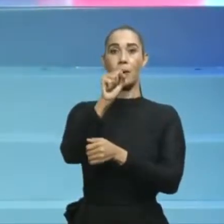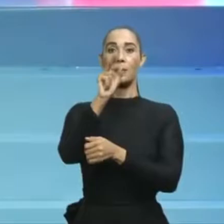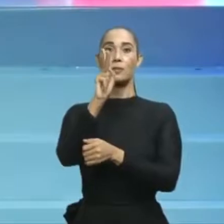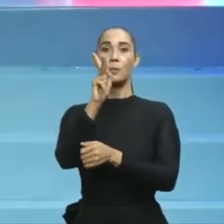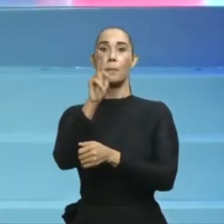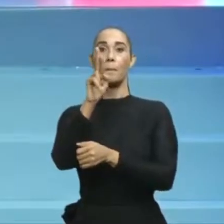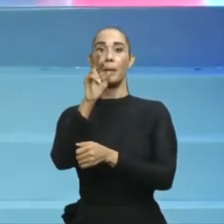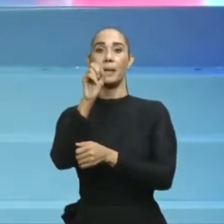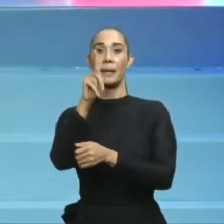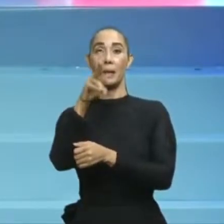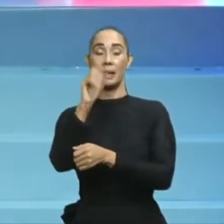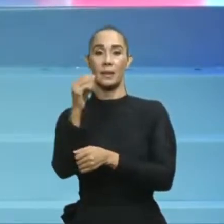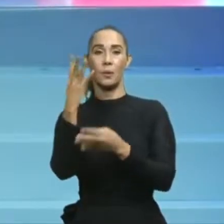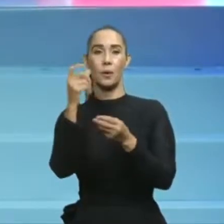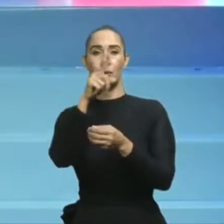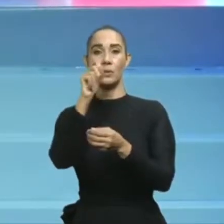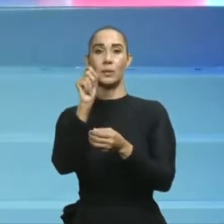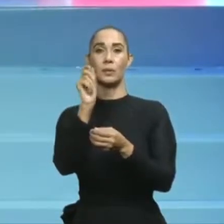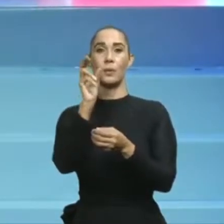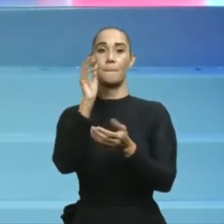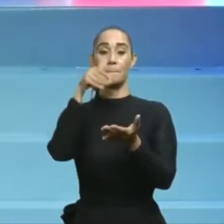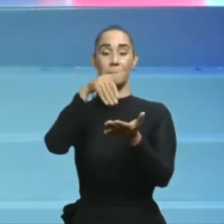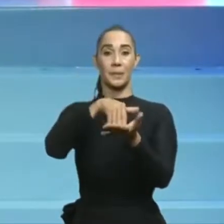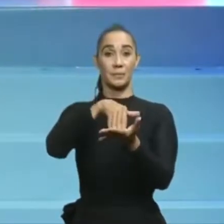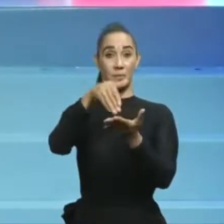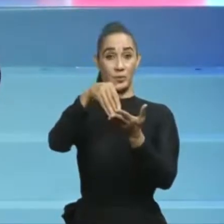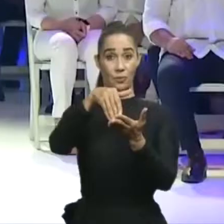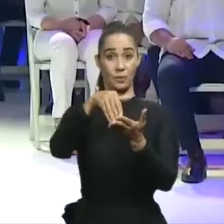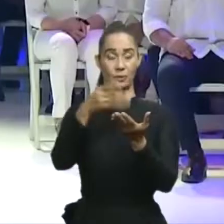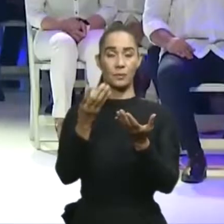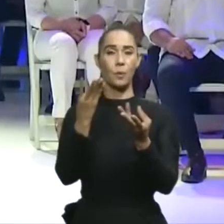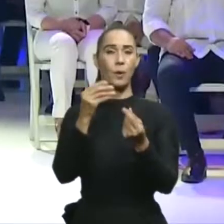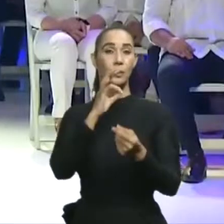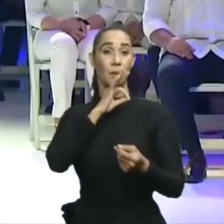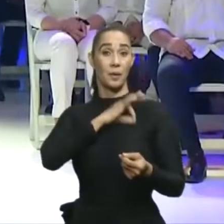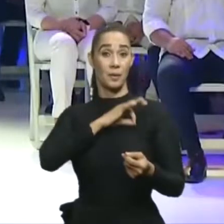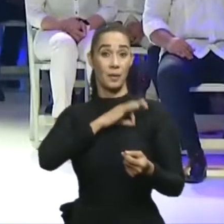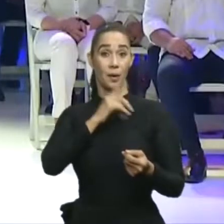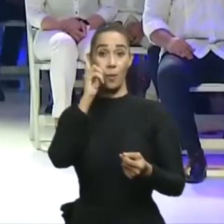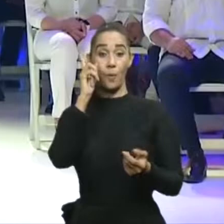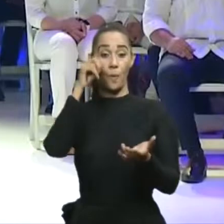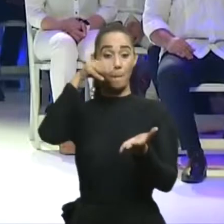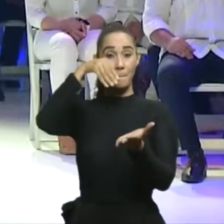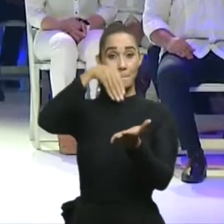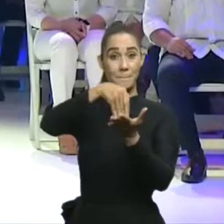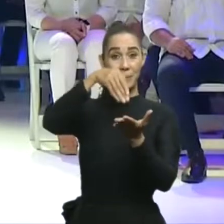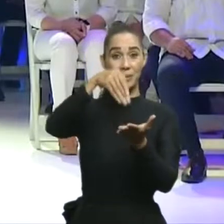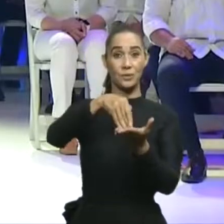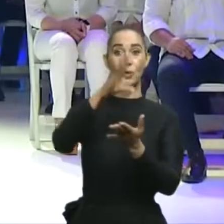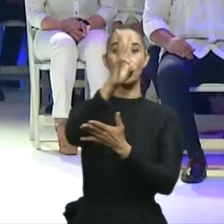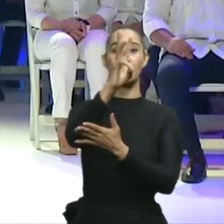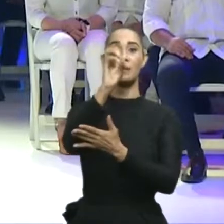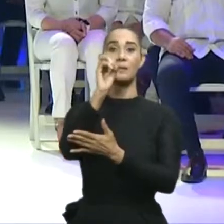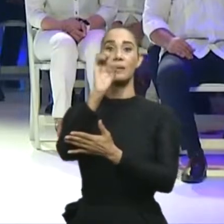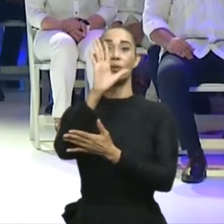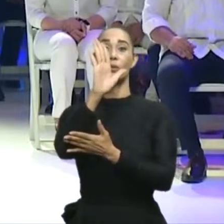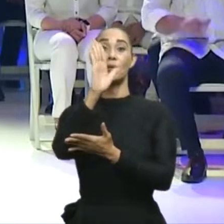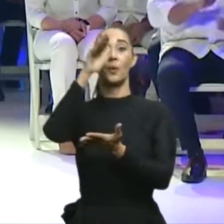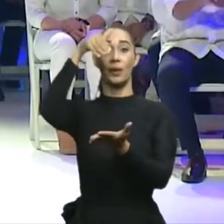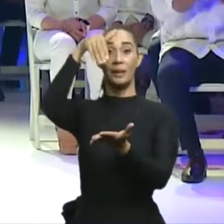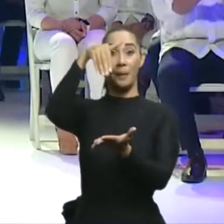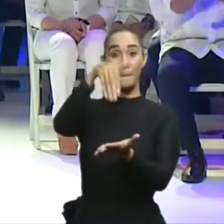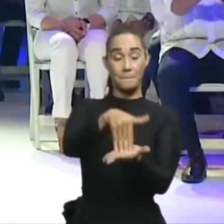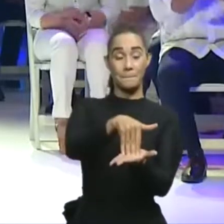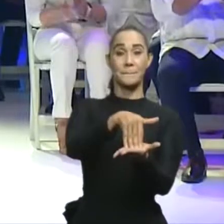700 millones de pesos ya vamos a terminar beneficiando a un millón 650 mil familias con el